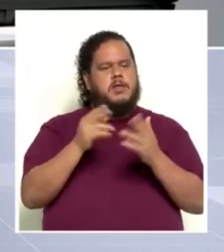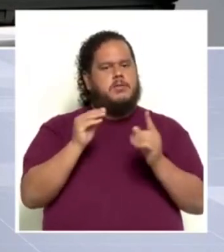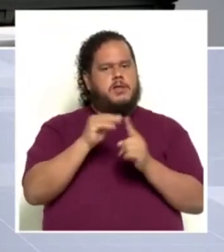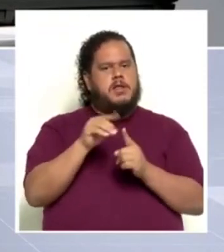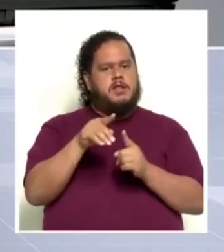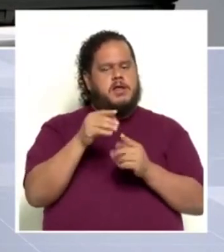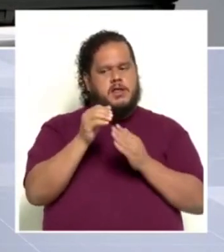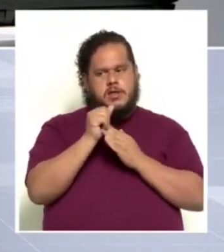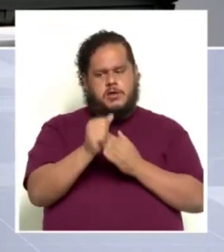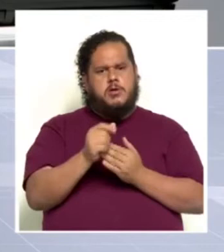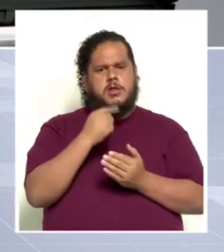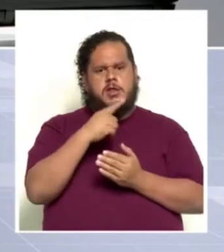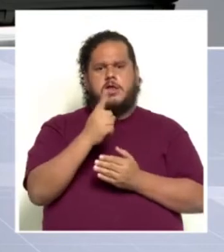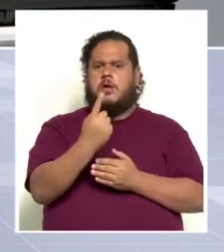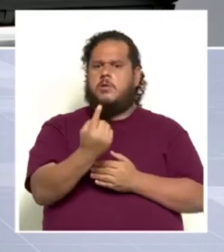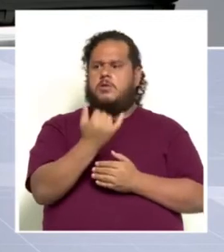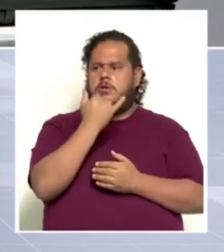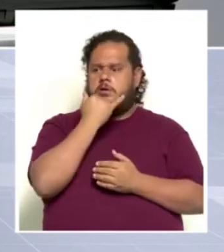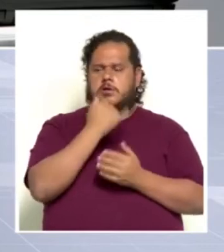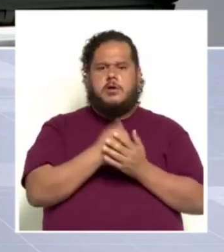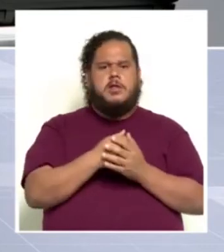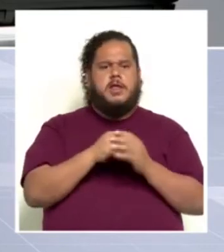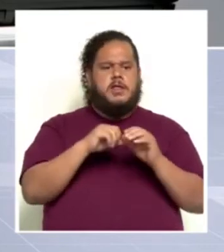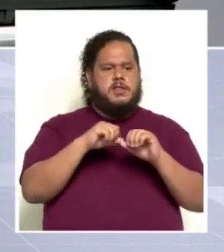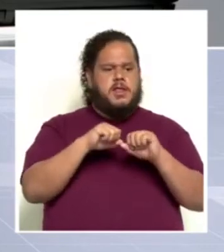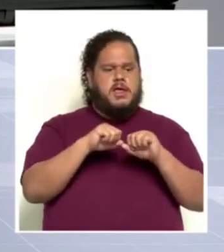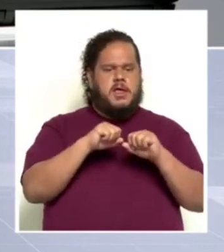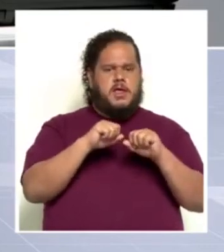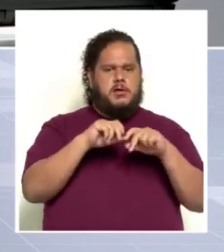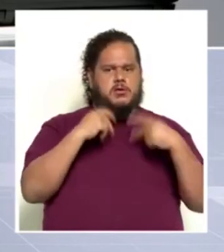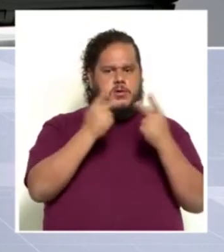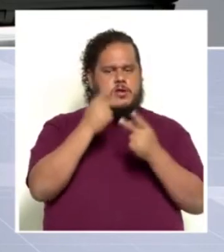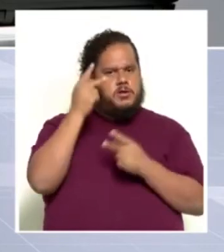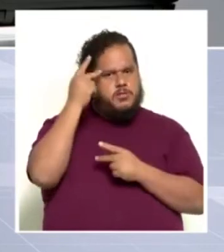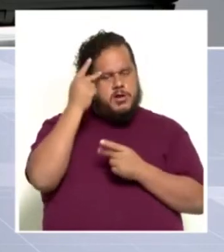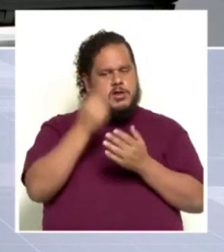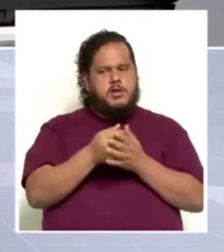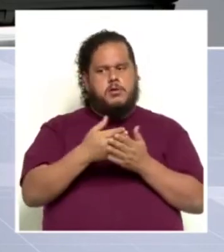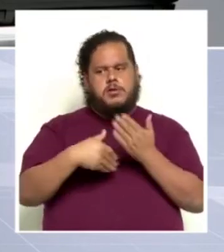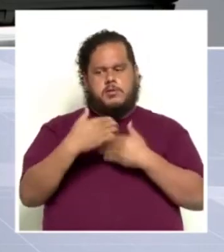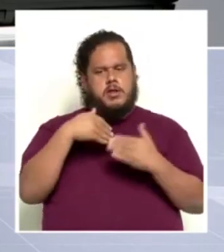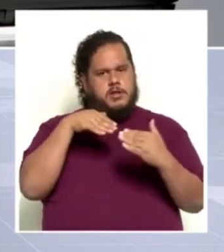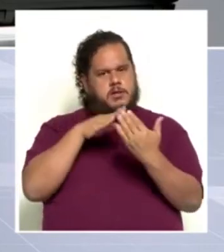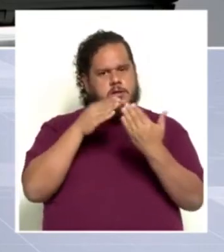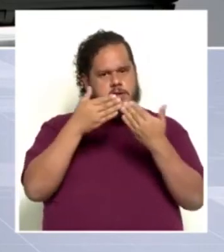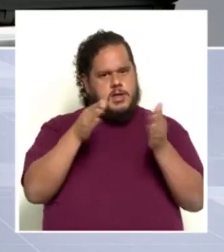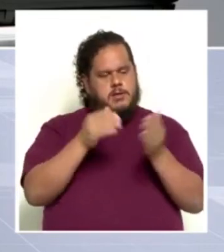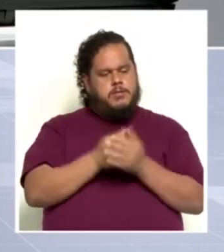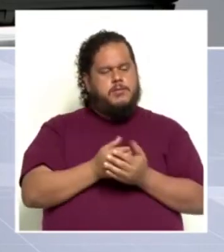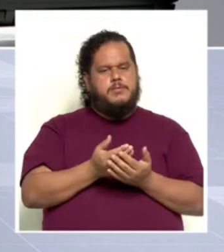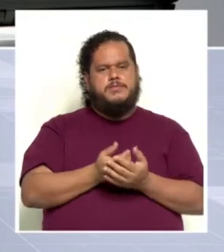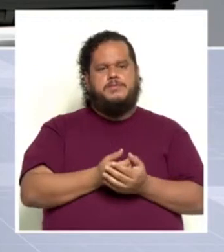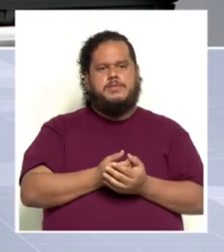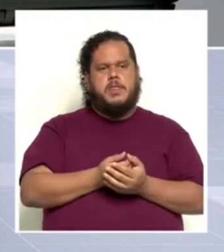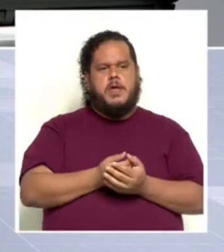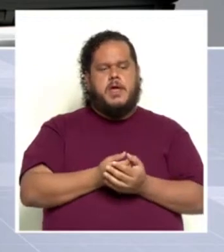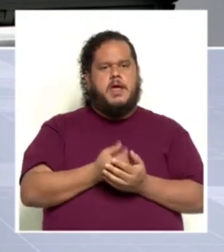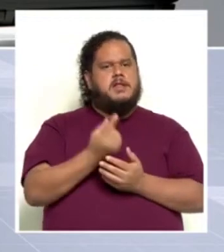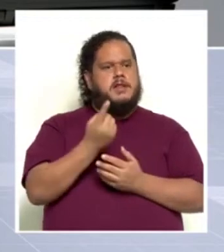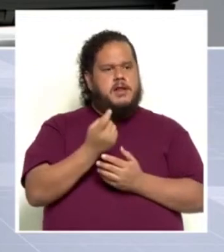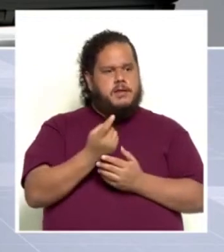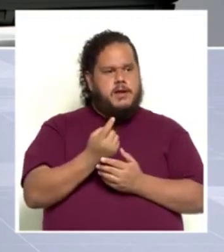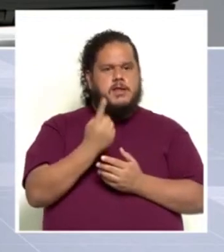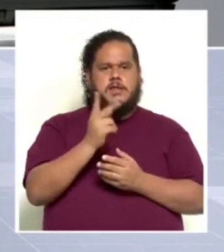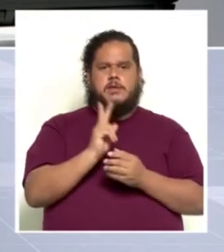y reconoce que uno de los errores de fracciones del pasado del Frente Amplio es justamente la falta de